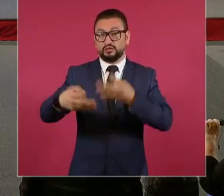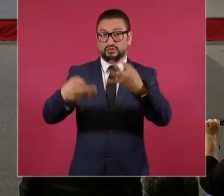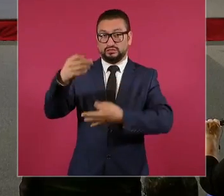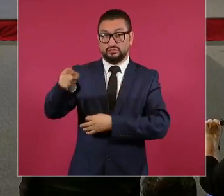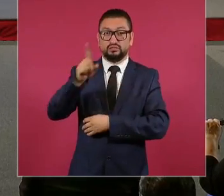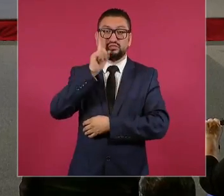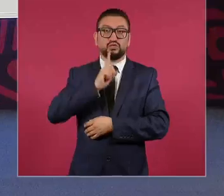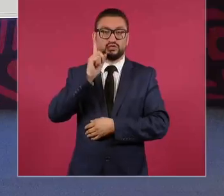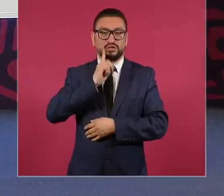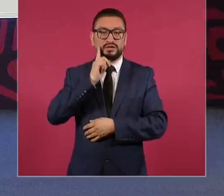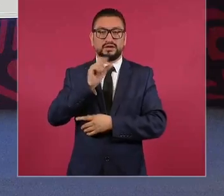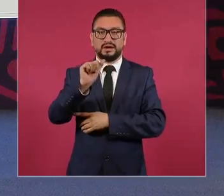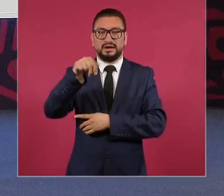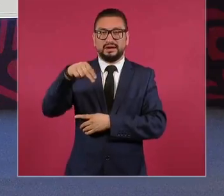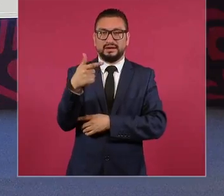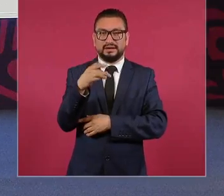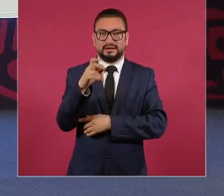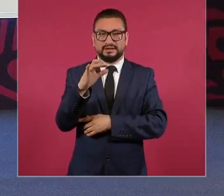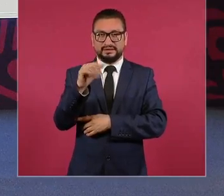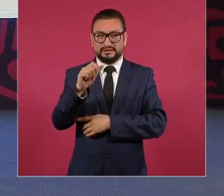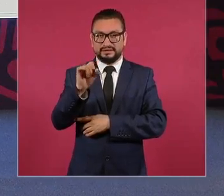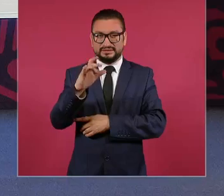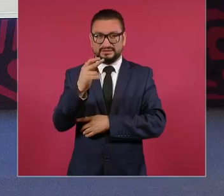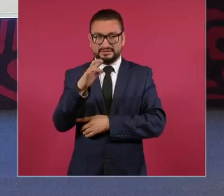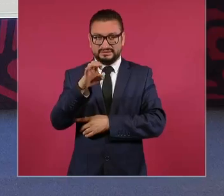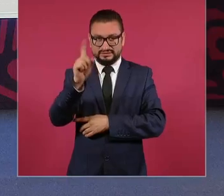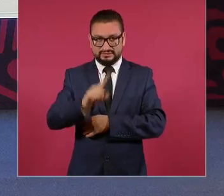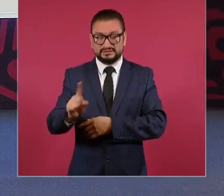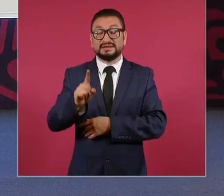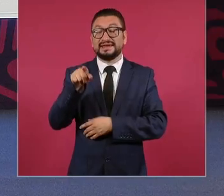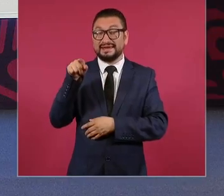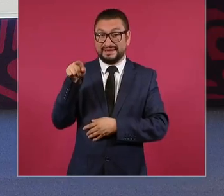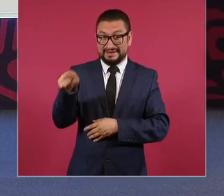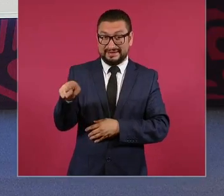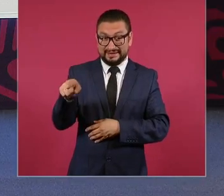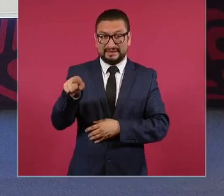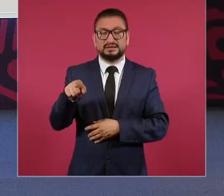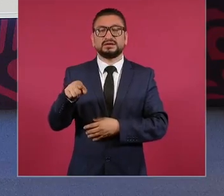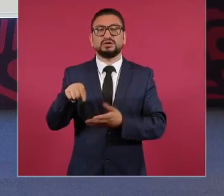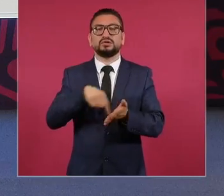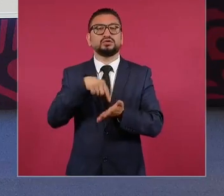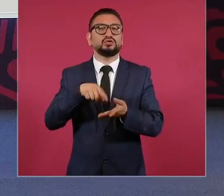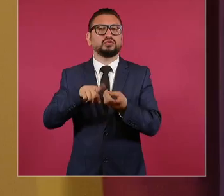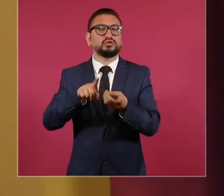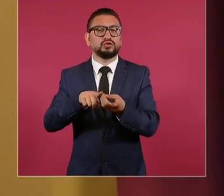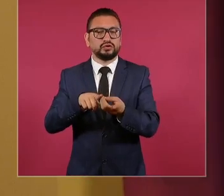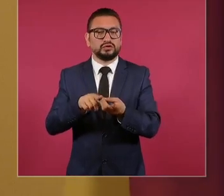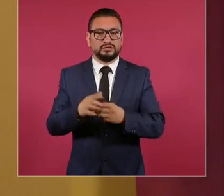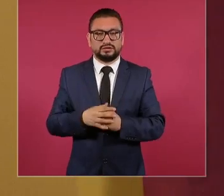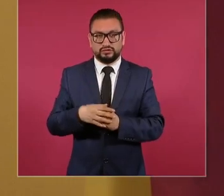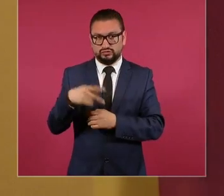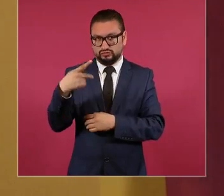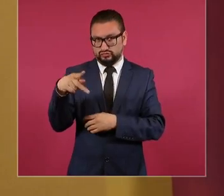es Angélica Sánchez Hernández, con sede su